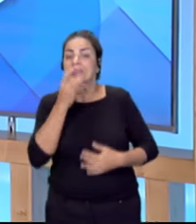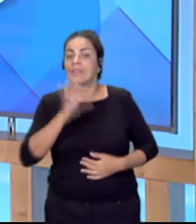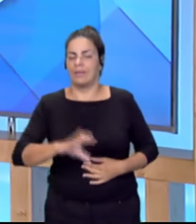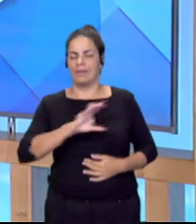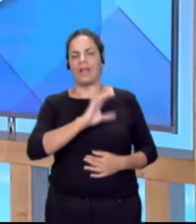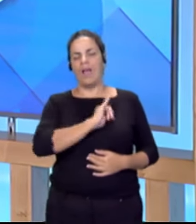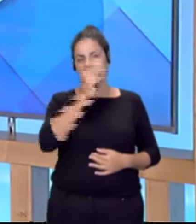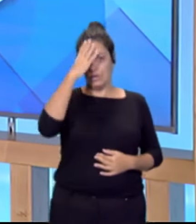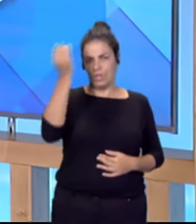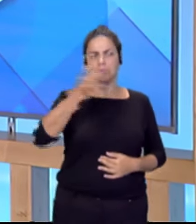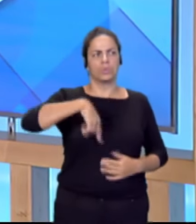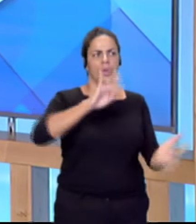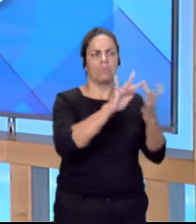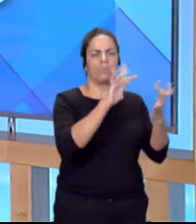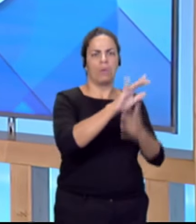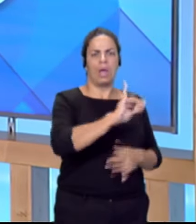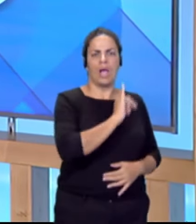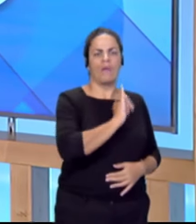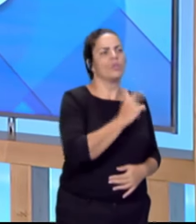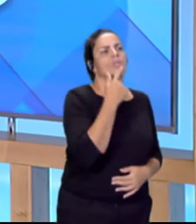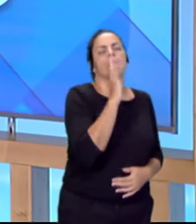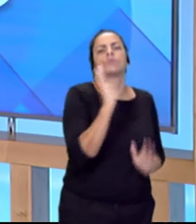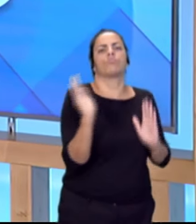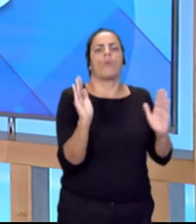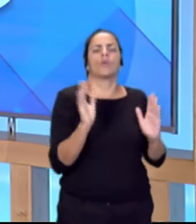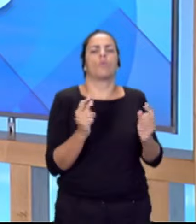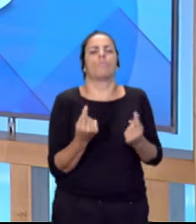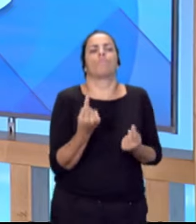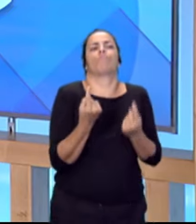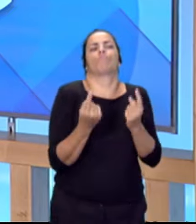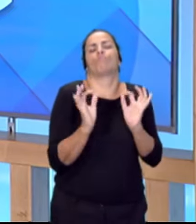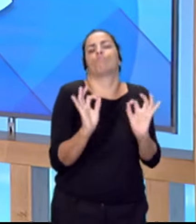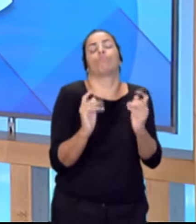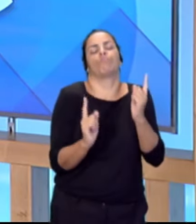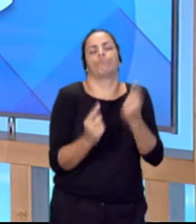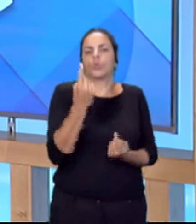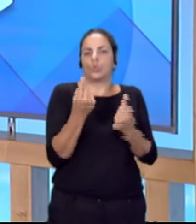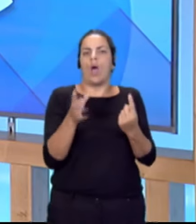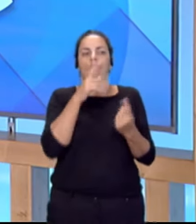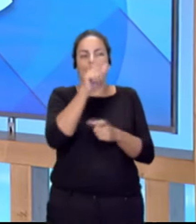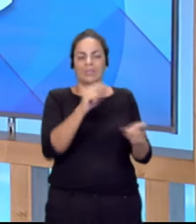Cabildo y nos dicen que fue de forma puntual por una baja del personal y